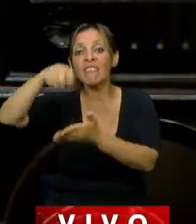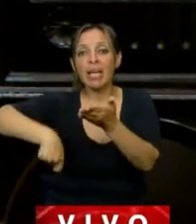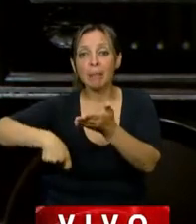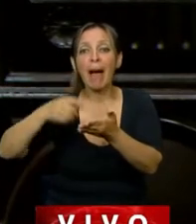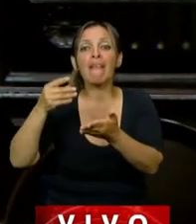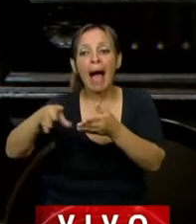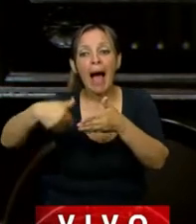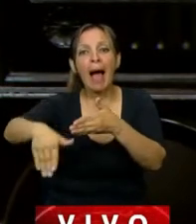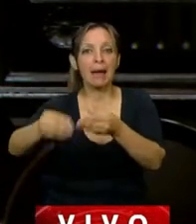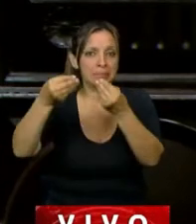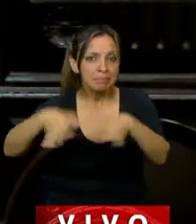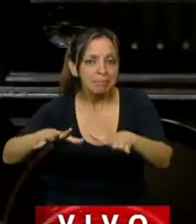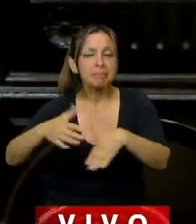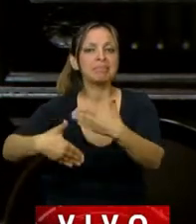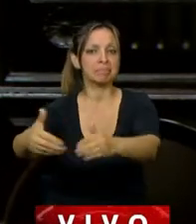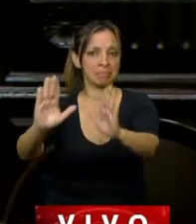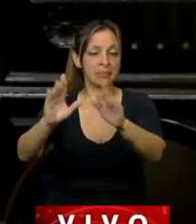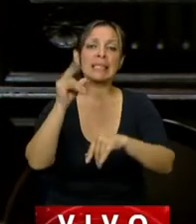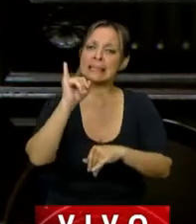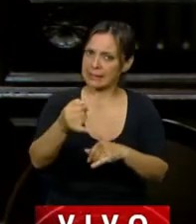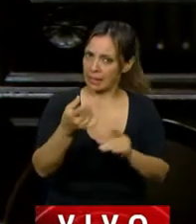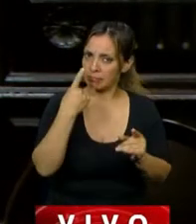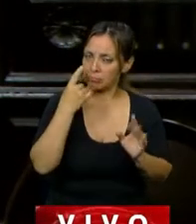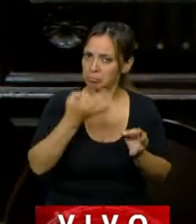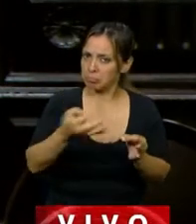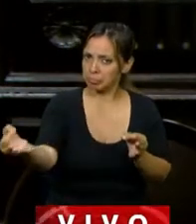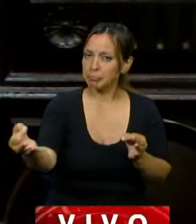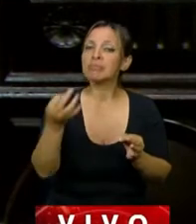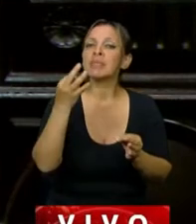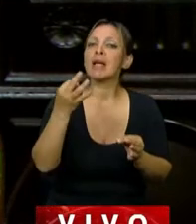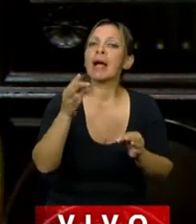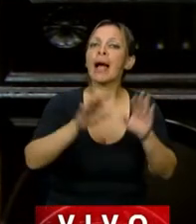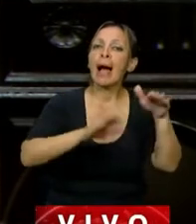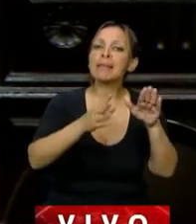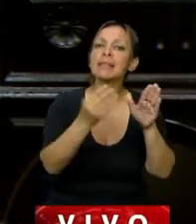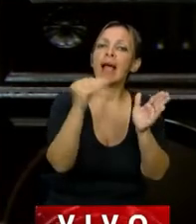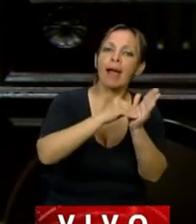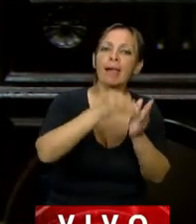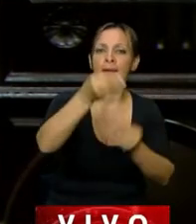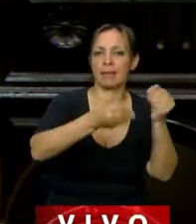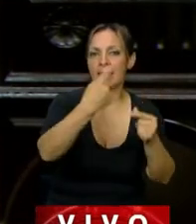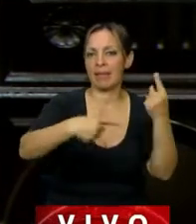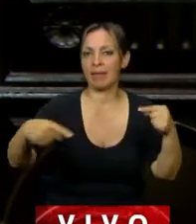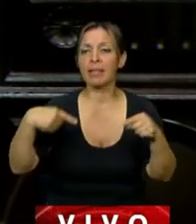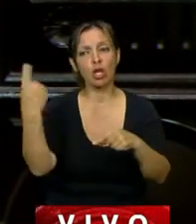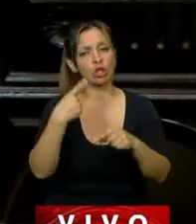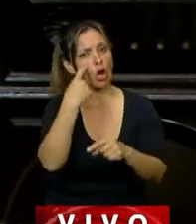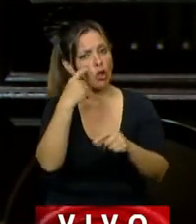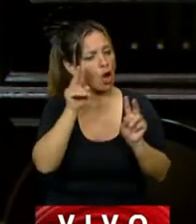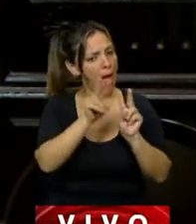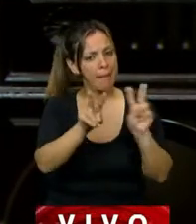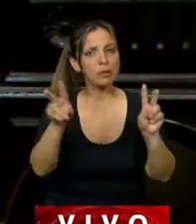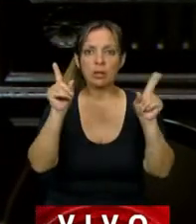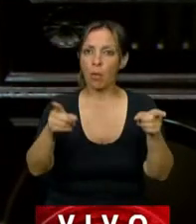en avance de licitación. Eso sí, es cierto que muchas veces se han incluido en distintos presupuestos. Vamos a estar atentos, no tengo ninguna